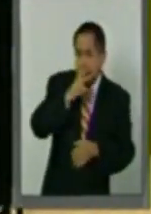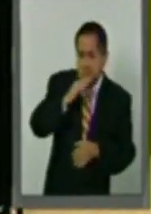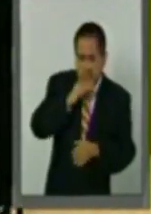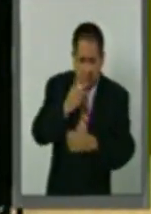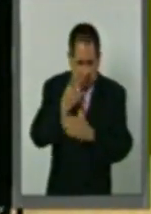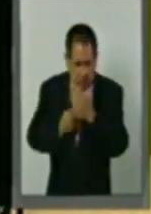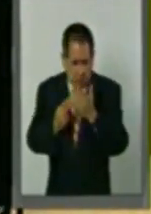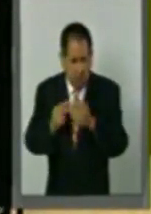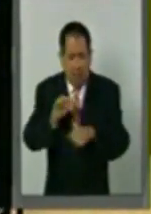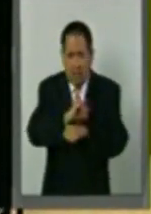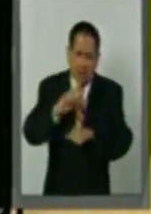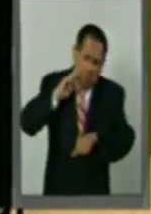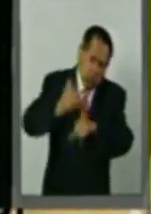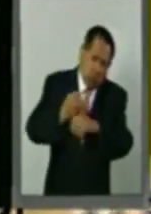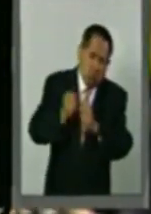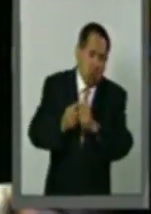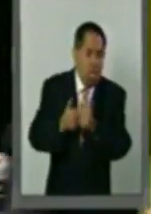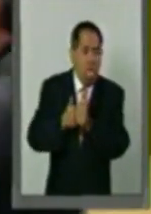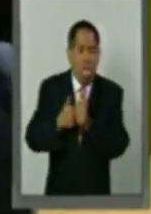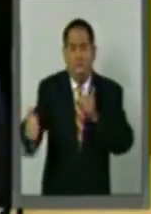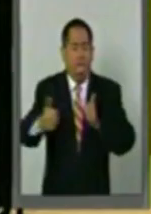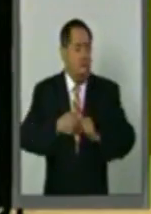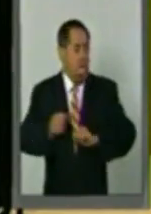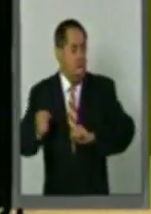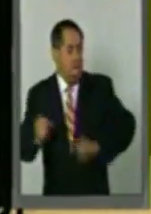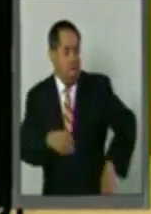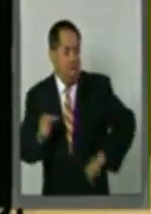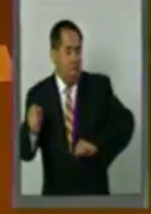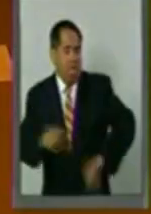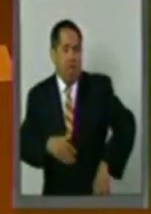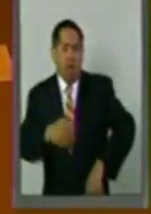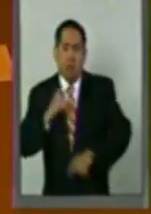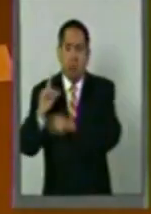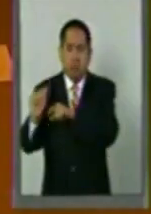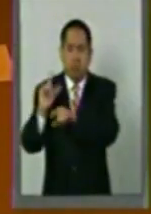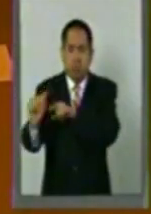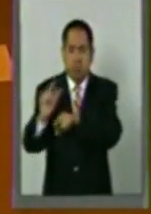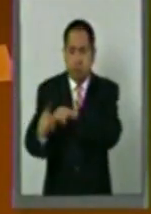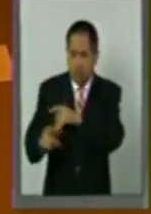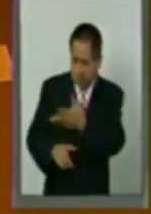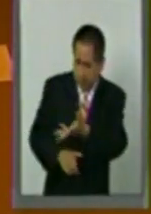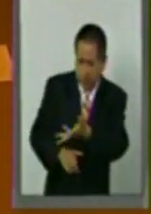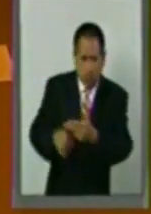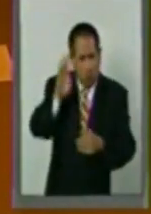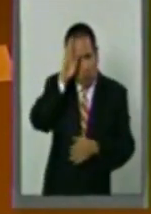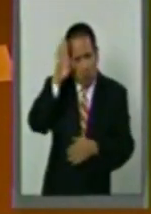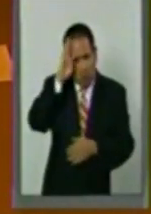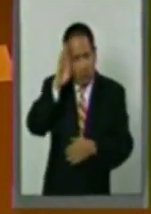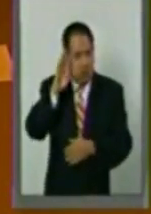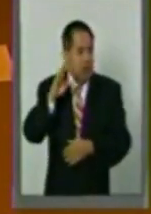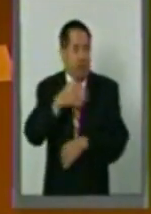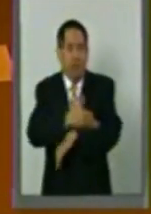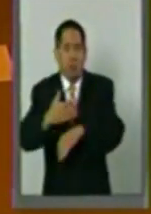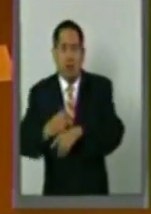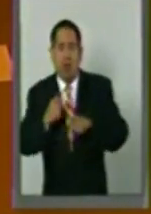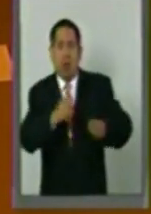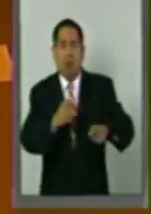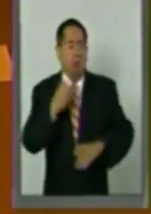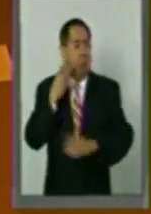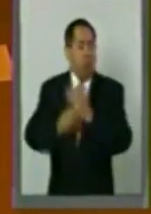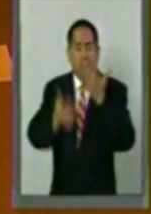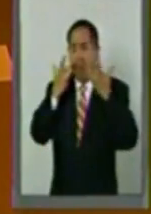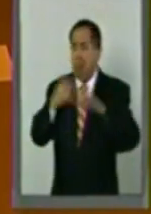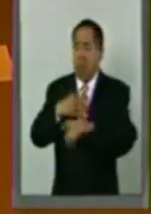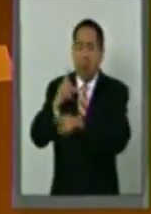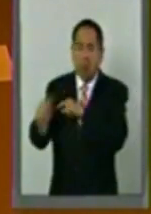madres irresponsables no han dejado a sus menores? A lo mejor a veces al cargo de familiares, pero